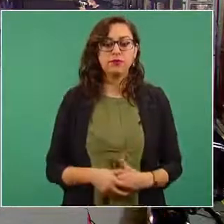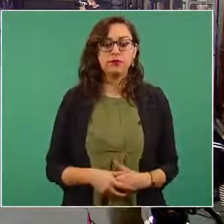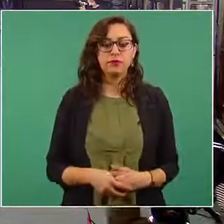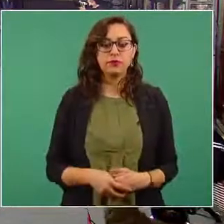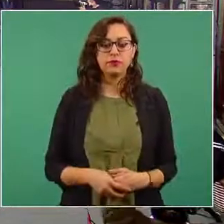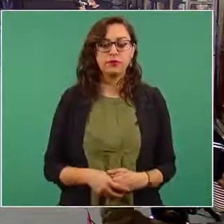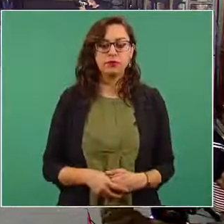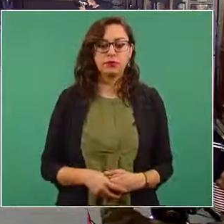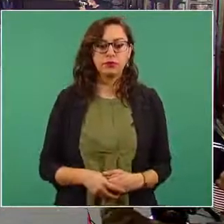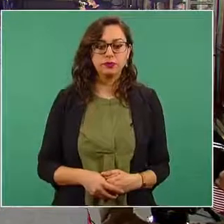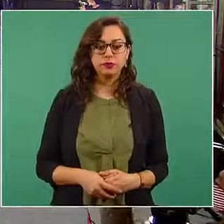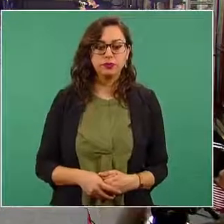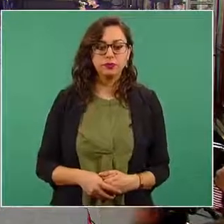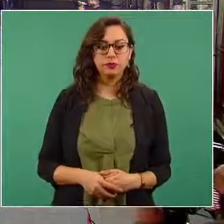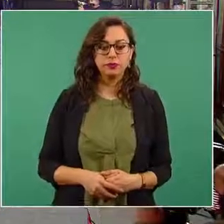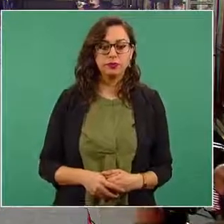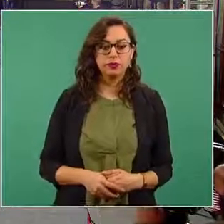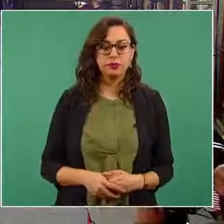Adelante.